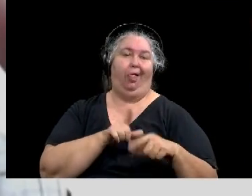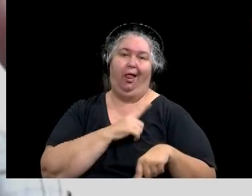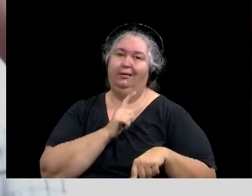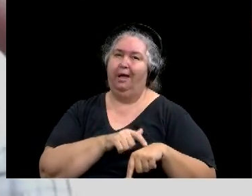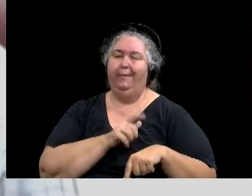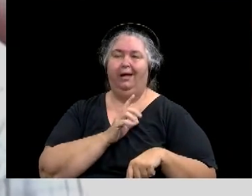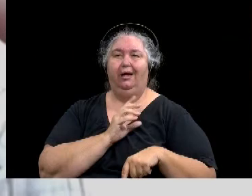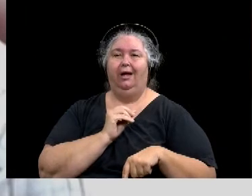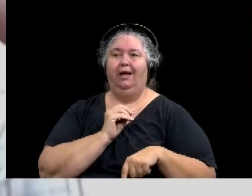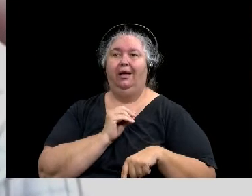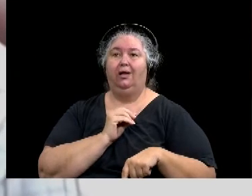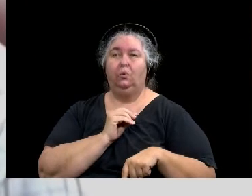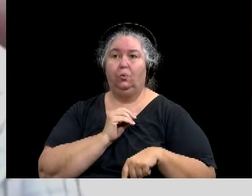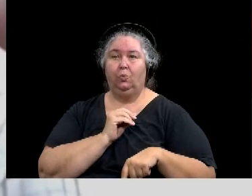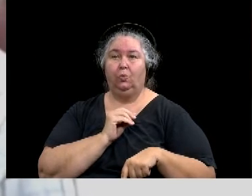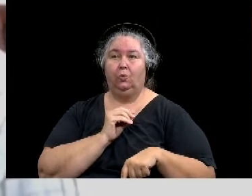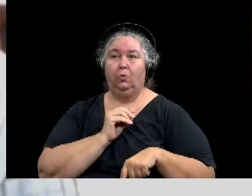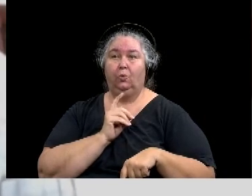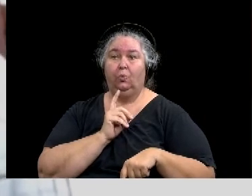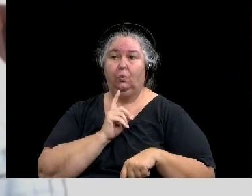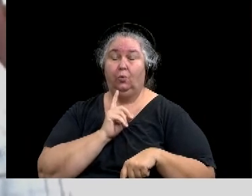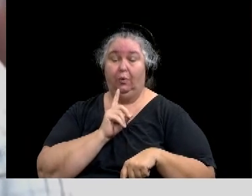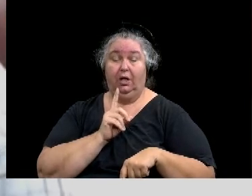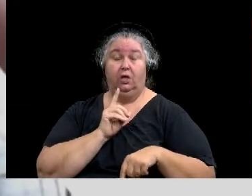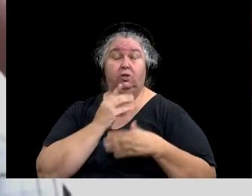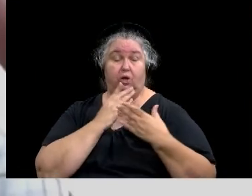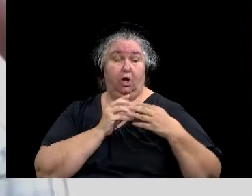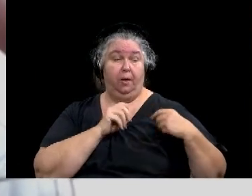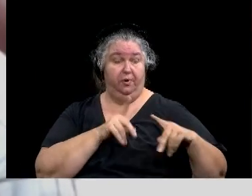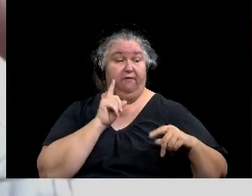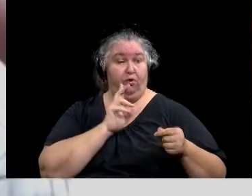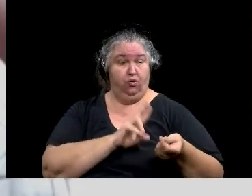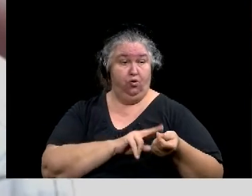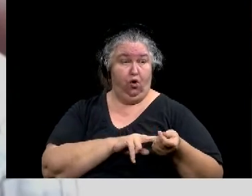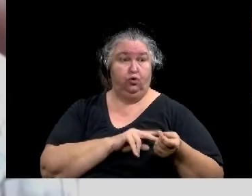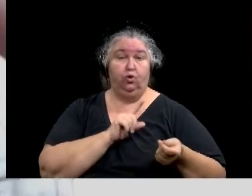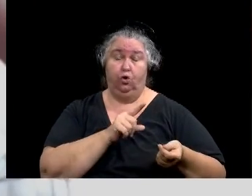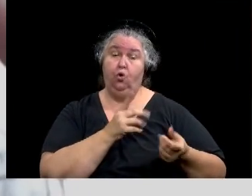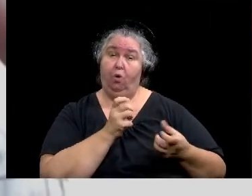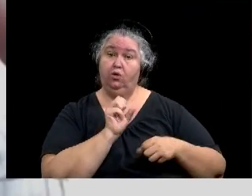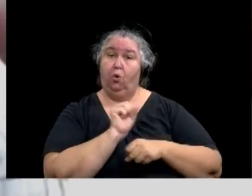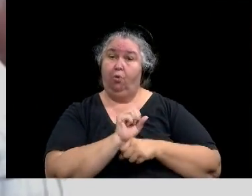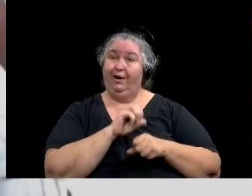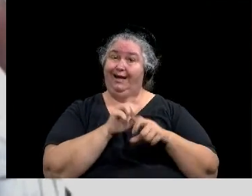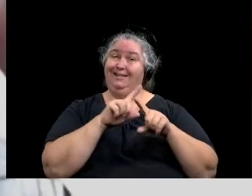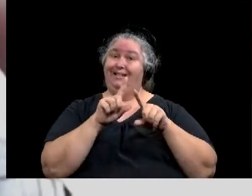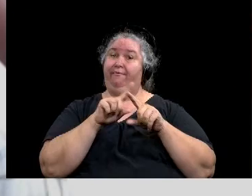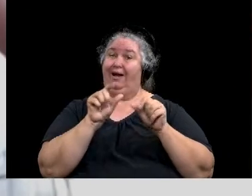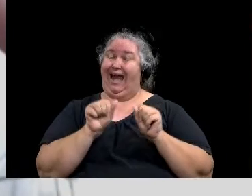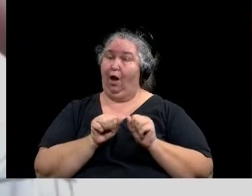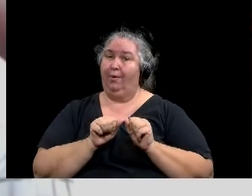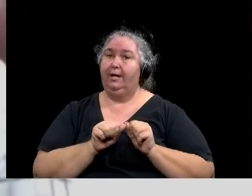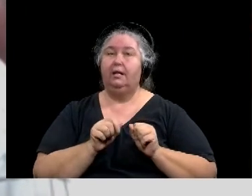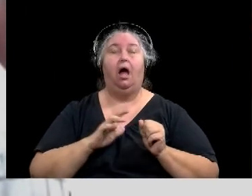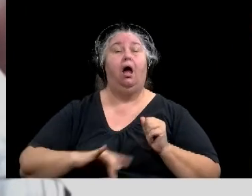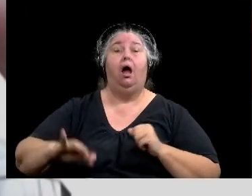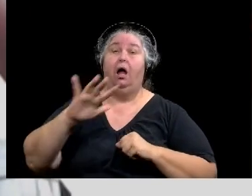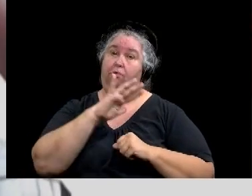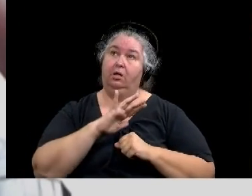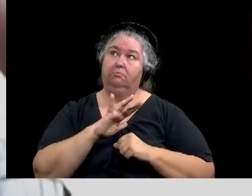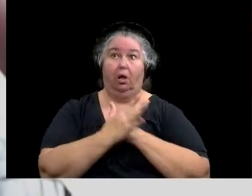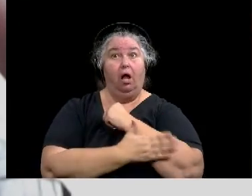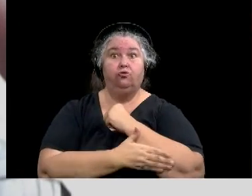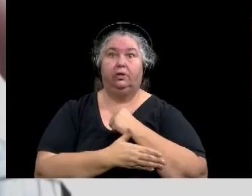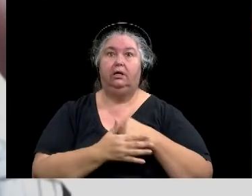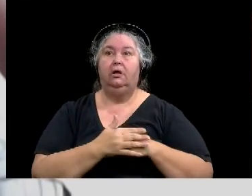enfermeras de viajar eso es algo que es bienvenida para que puedan trabajar en